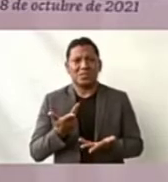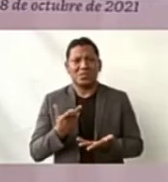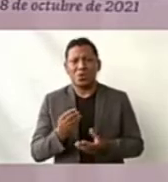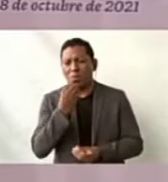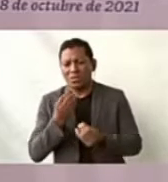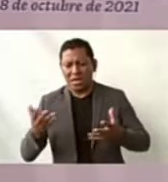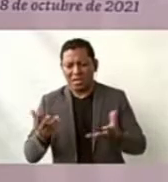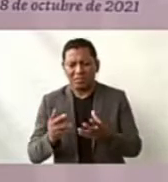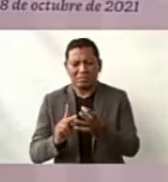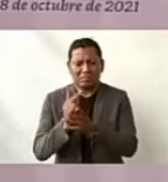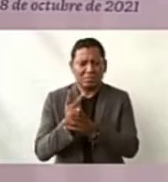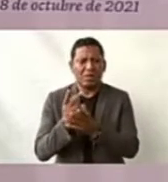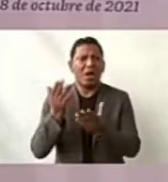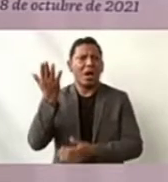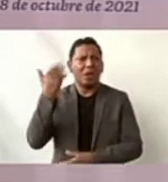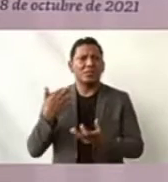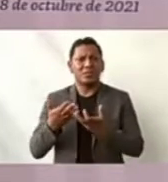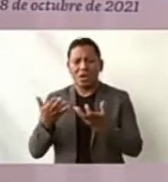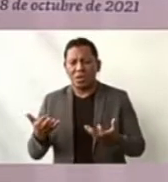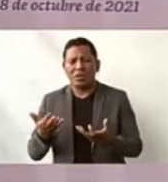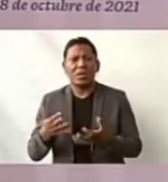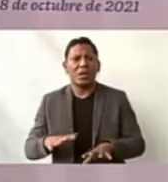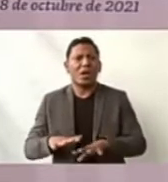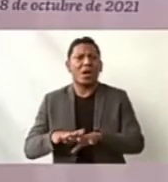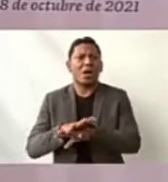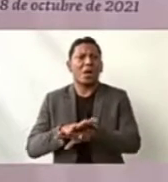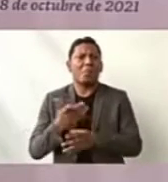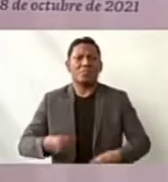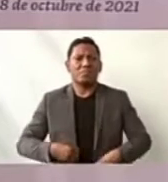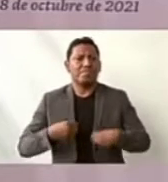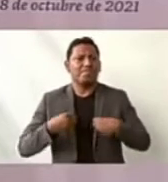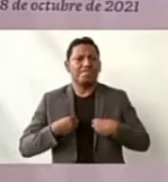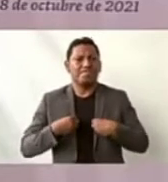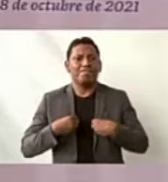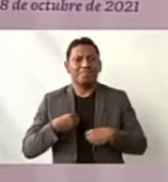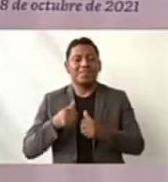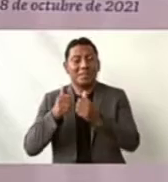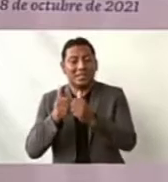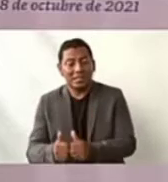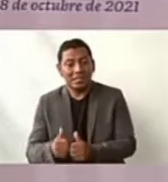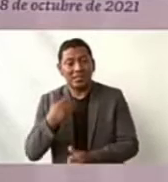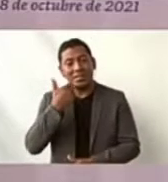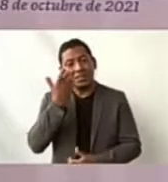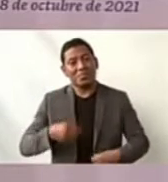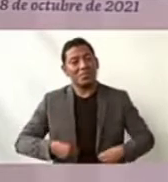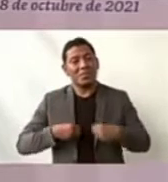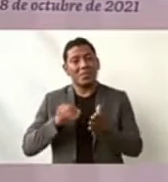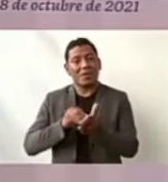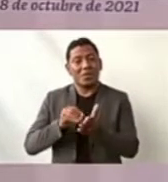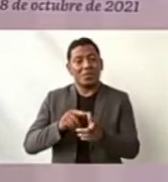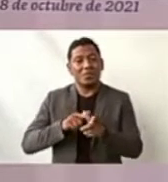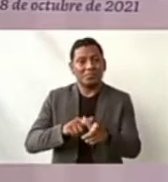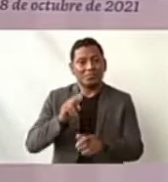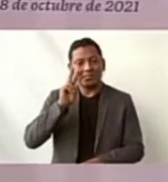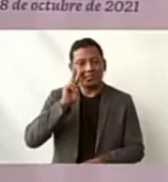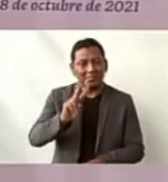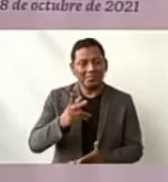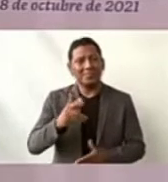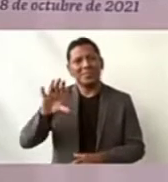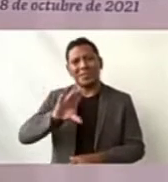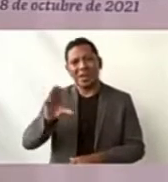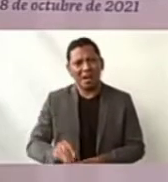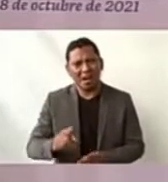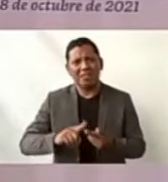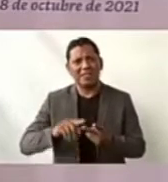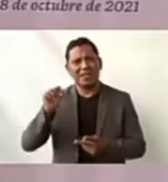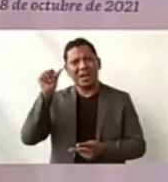donde antes producían donde desean vivir ni donde quieran quedarse durante toda su vida lo vemos en el medio oriente en áfrica en